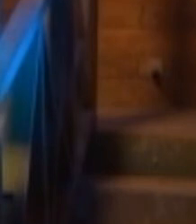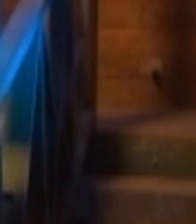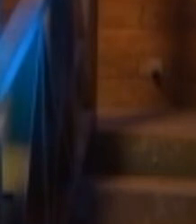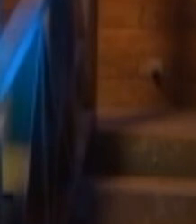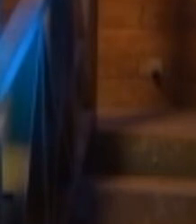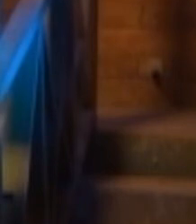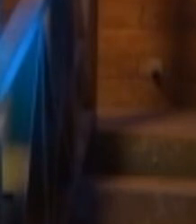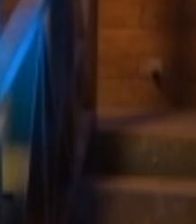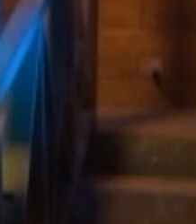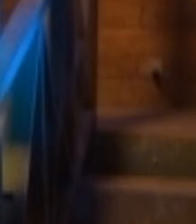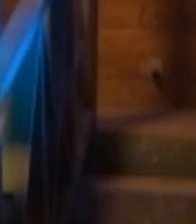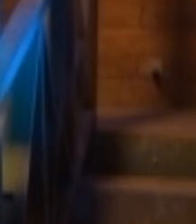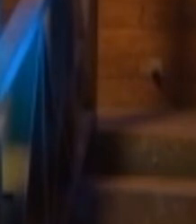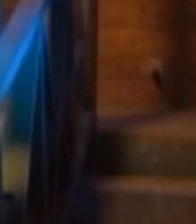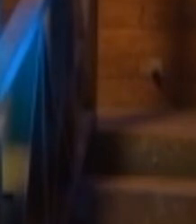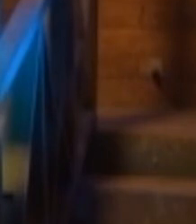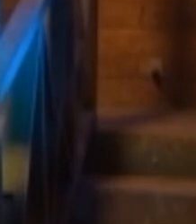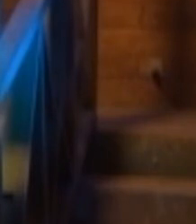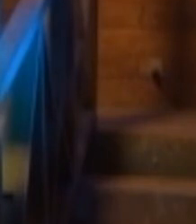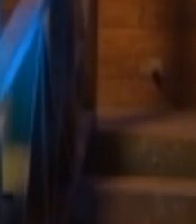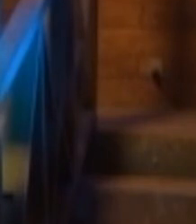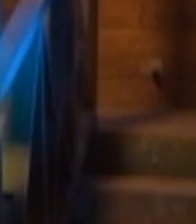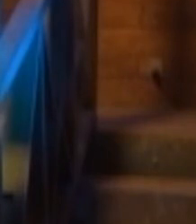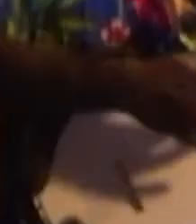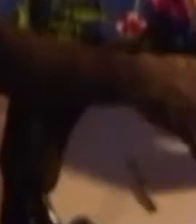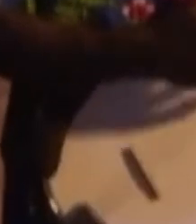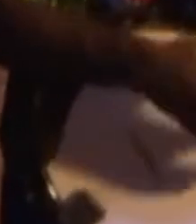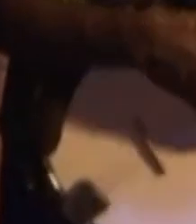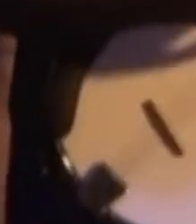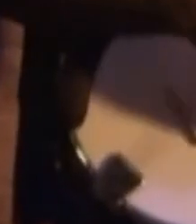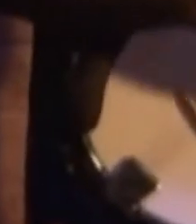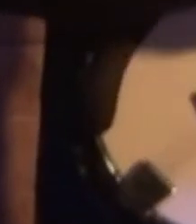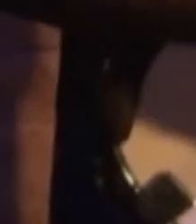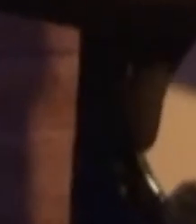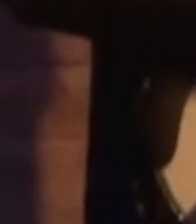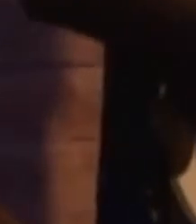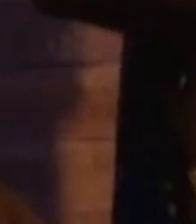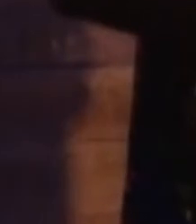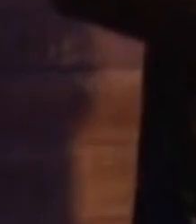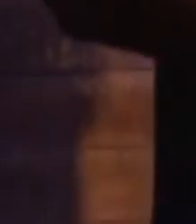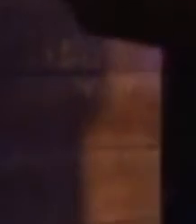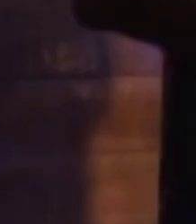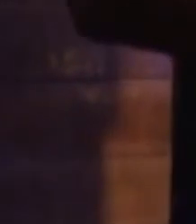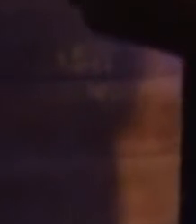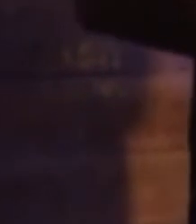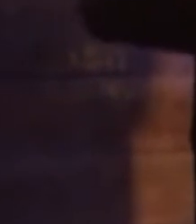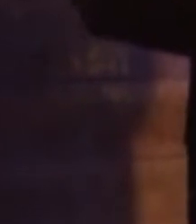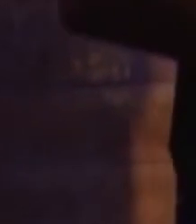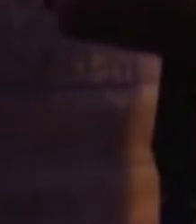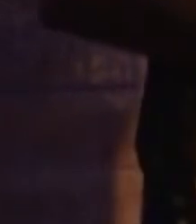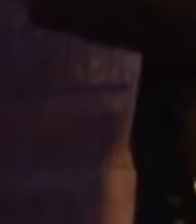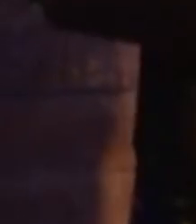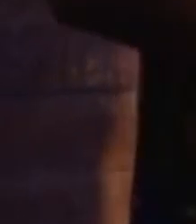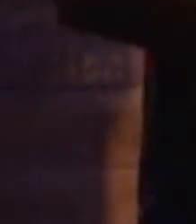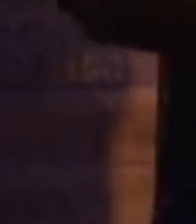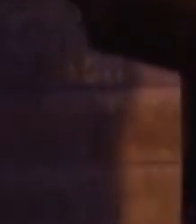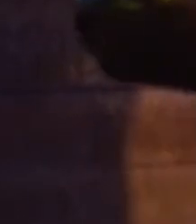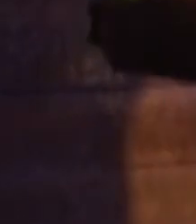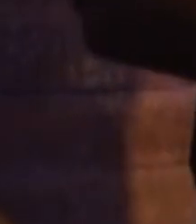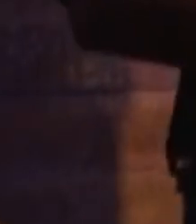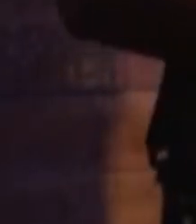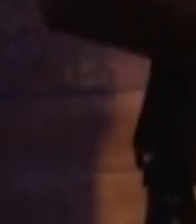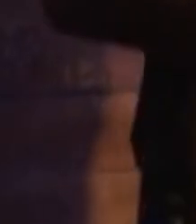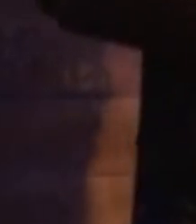las 9:30 de la noche, con repetición el sábado 29 a las 7 de la mañana y 4:30 de la